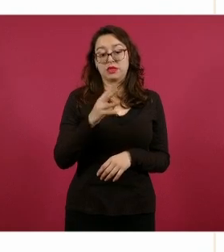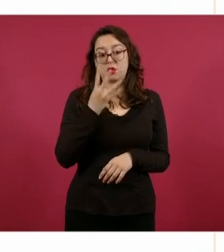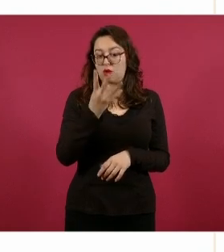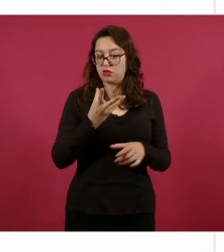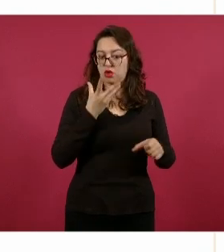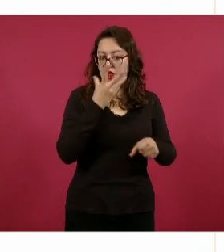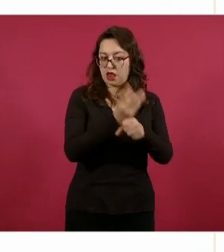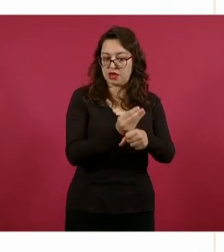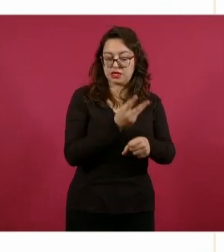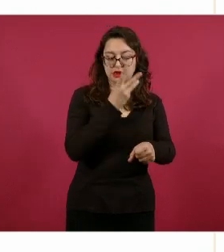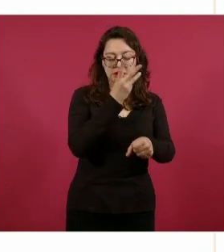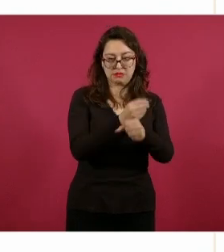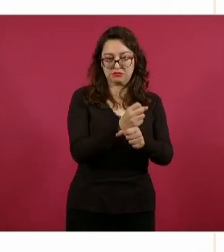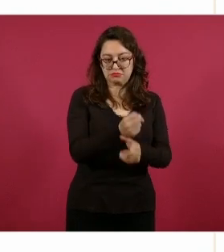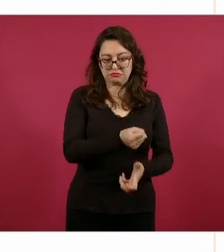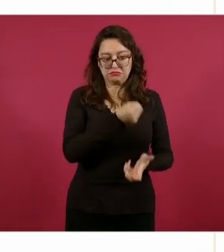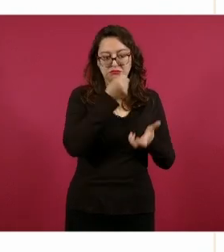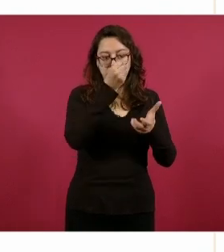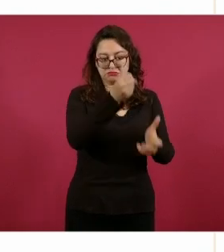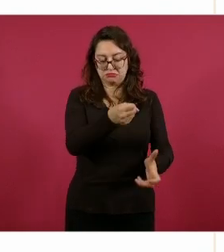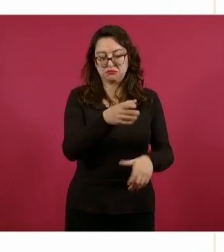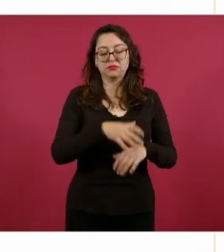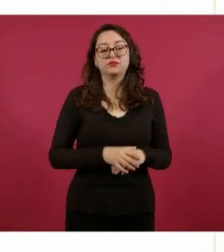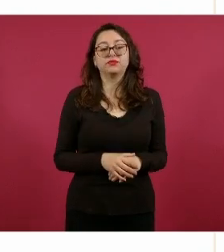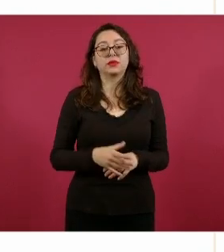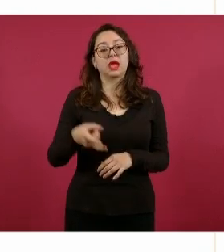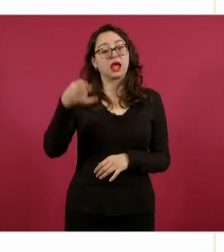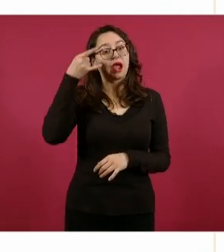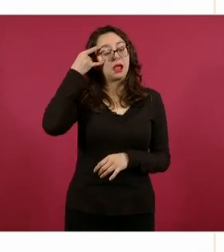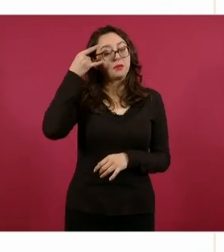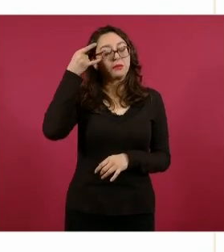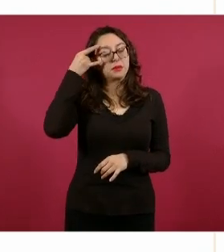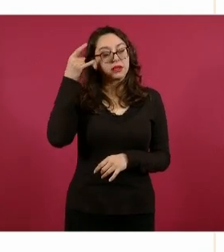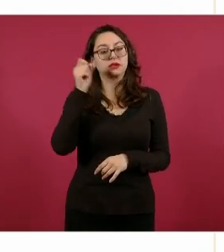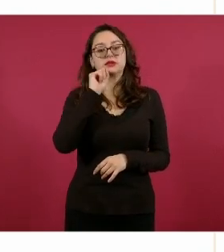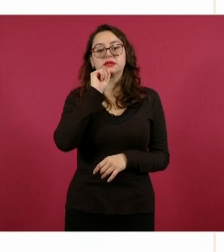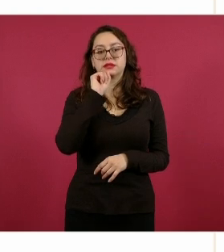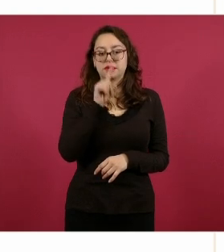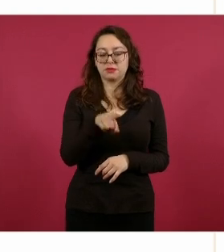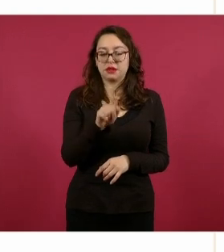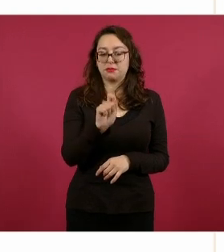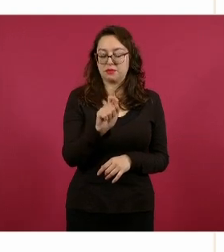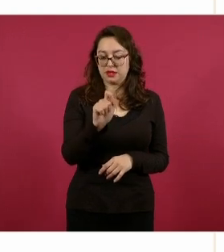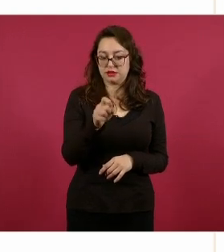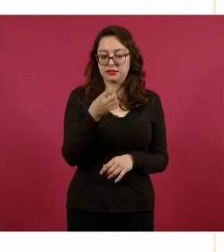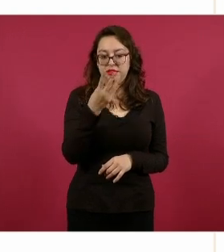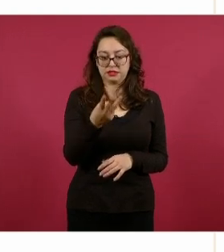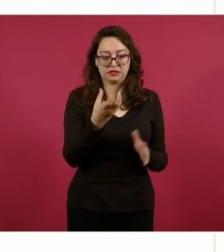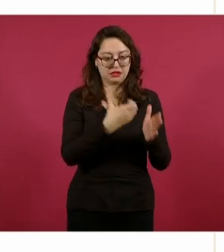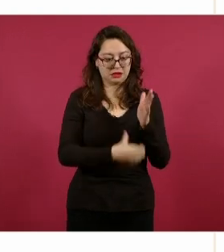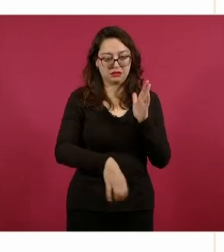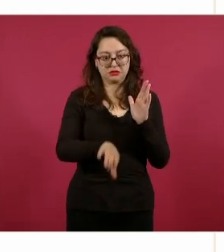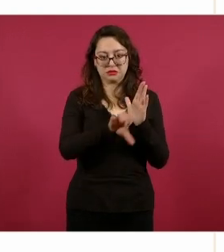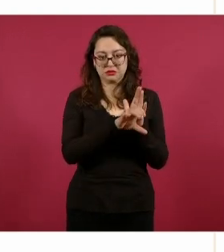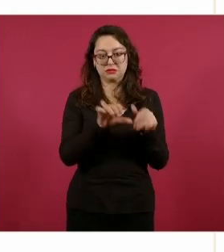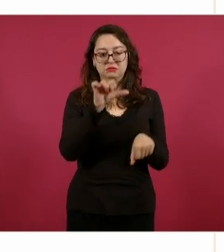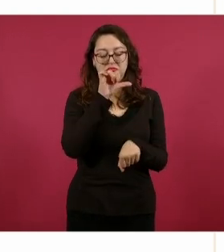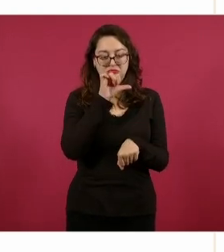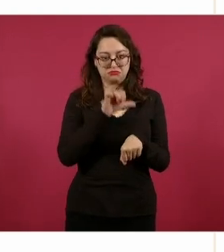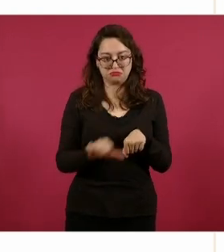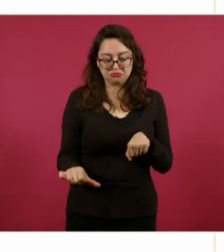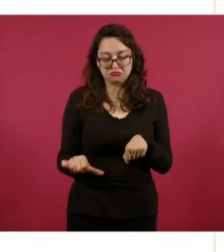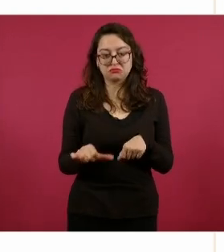y estarán ya operando plenamente. En el caso de Campeche también, de los 23 quirófanos, 20 han recibido